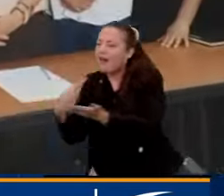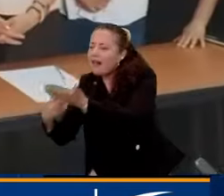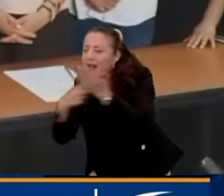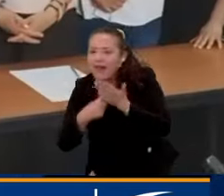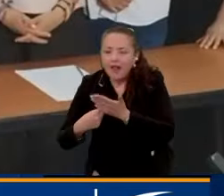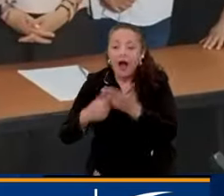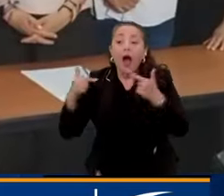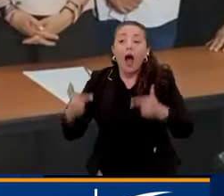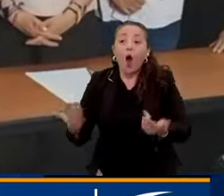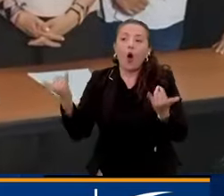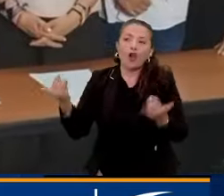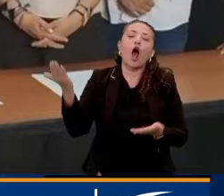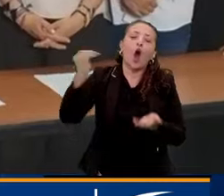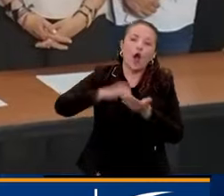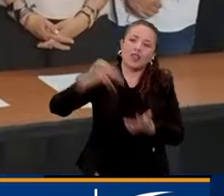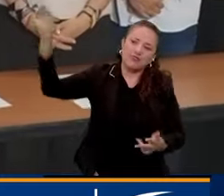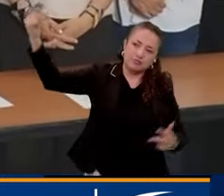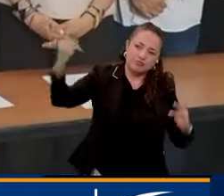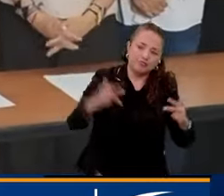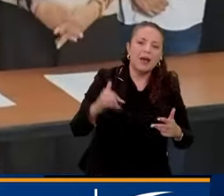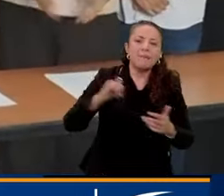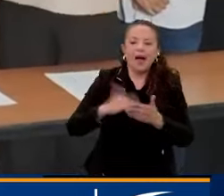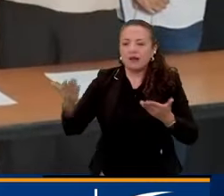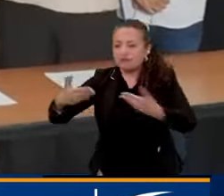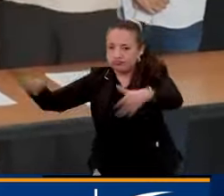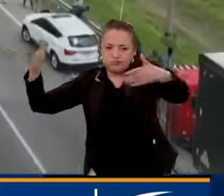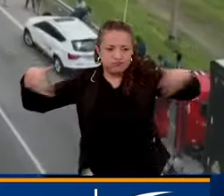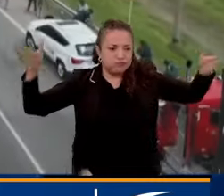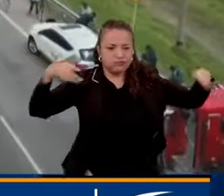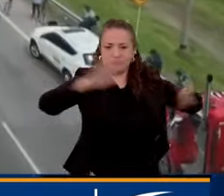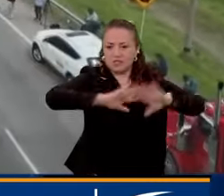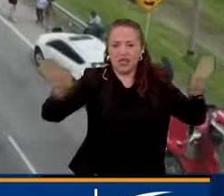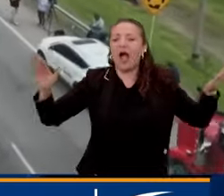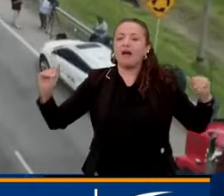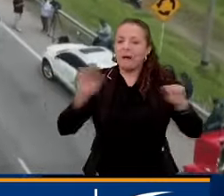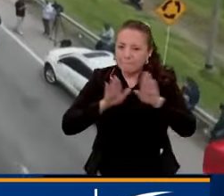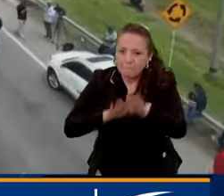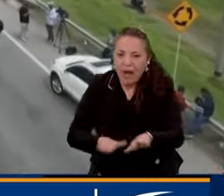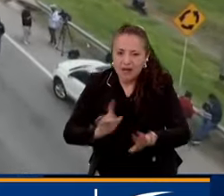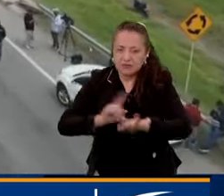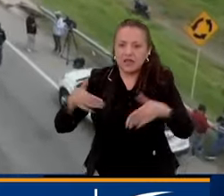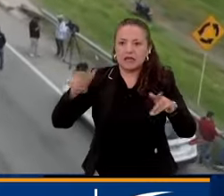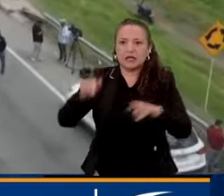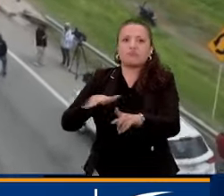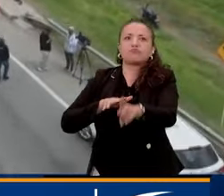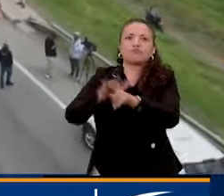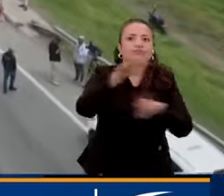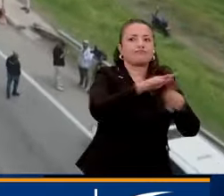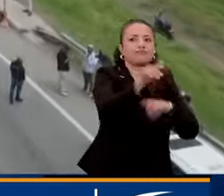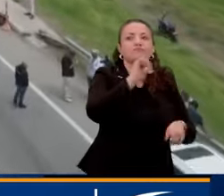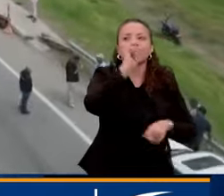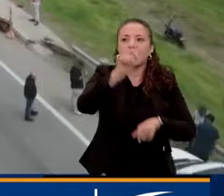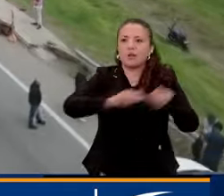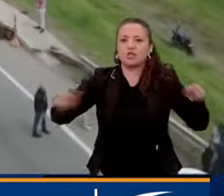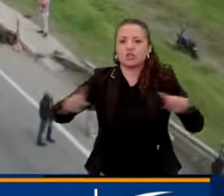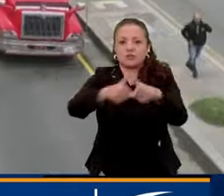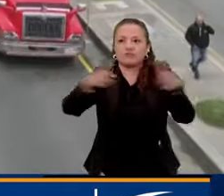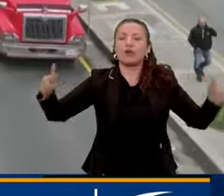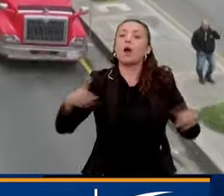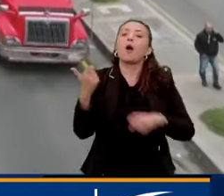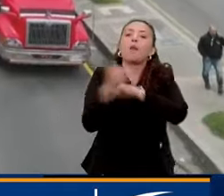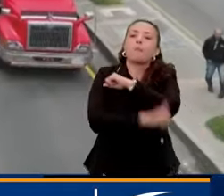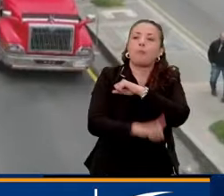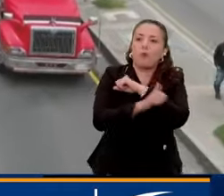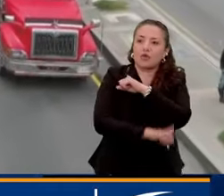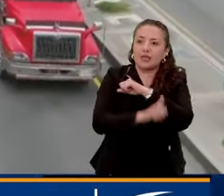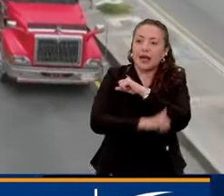regres ándose para poder desbloquear las vías en el departamento que ha perjudicado a miles de personas en boyacá